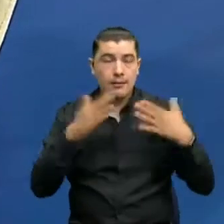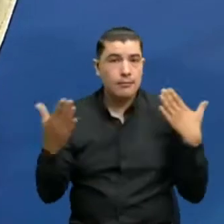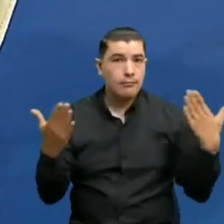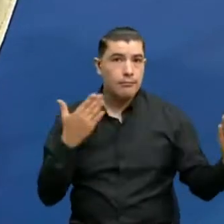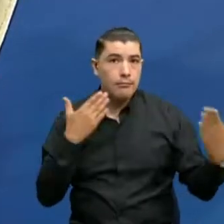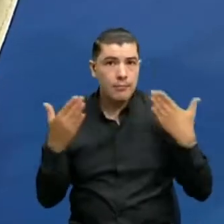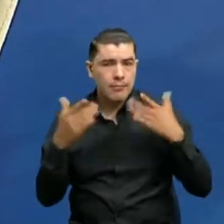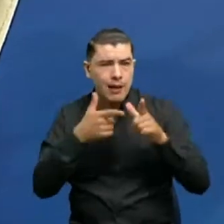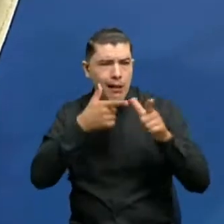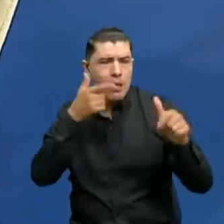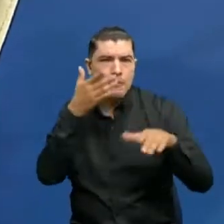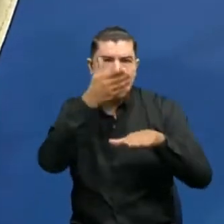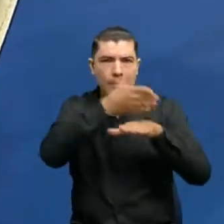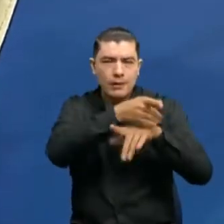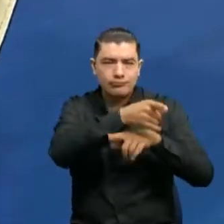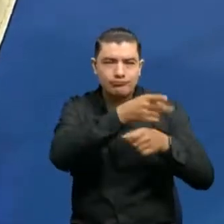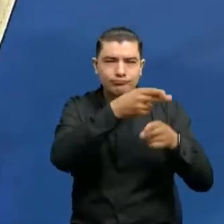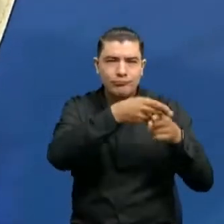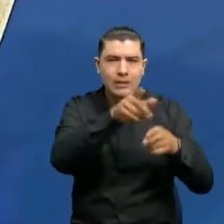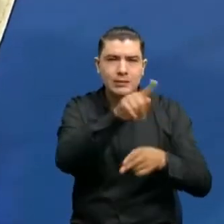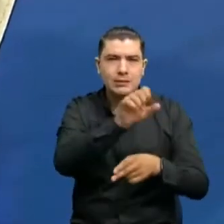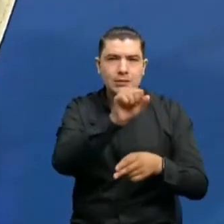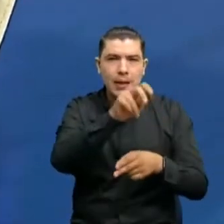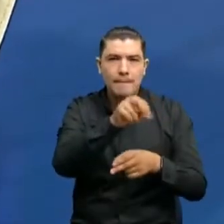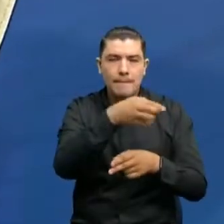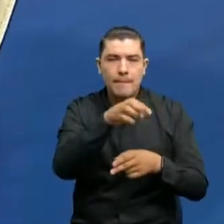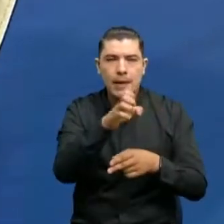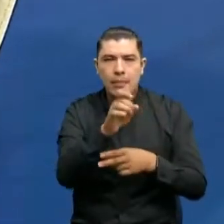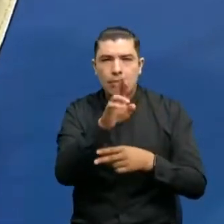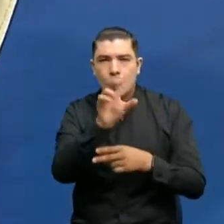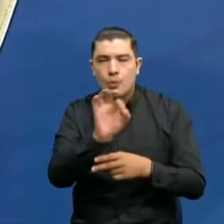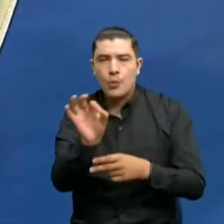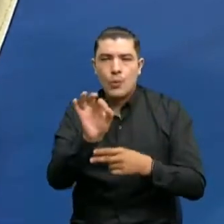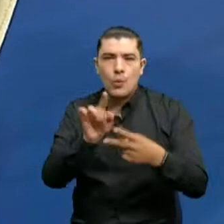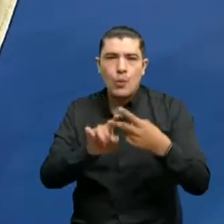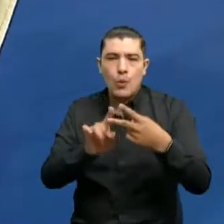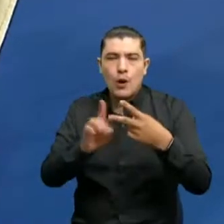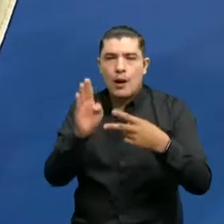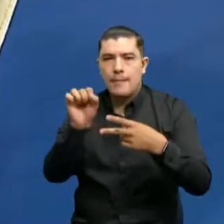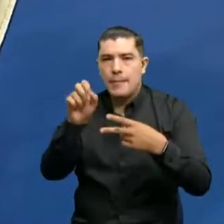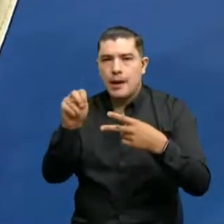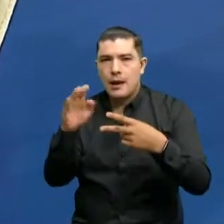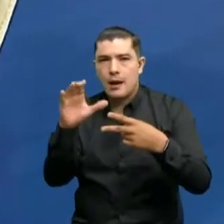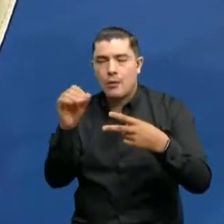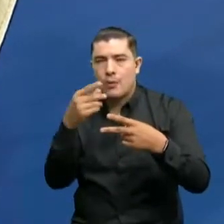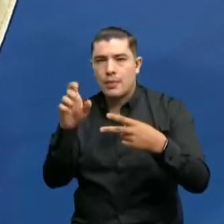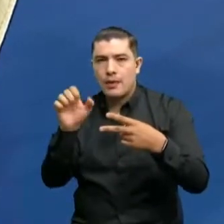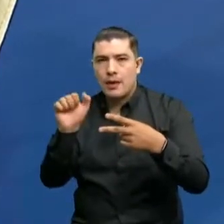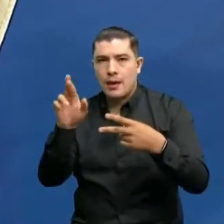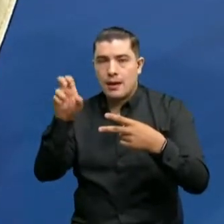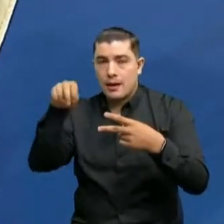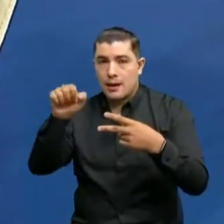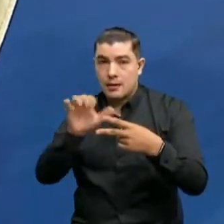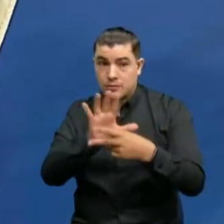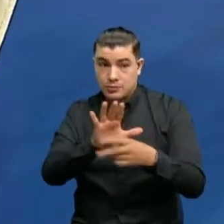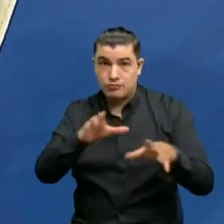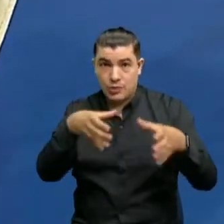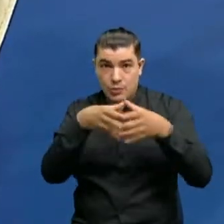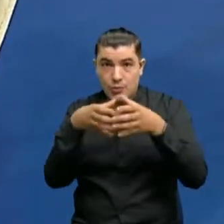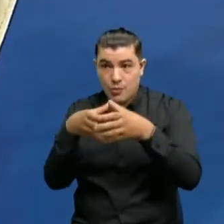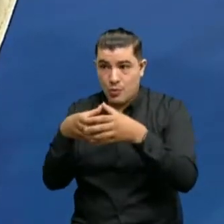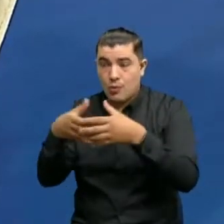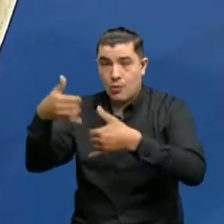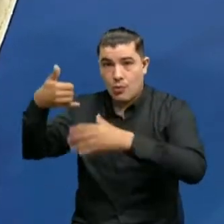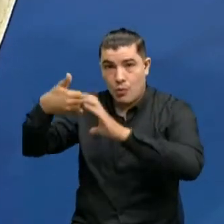corregimientos como san pedro como el sector de banco de arena y como a través de grupos de whatsapp ustedes a través de